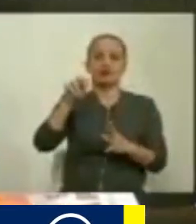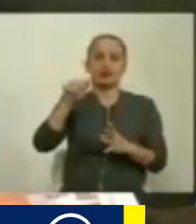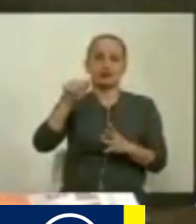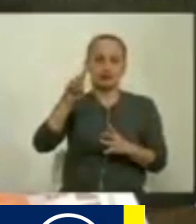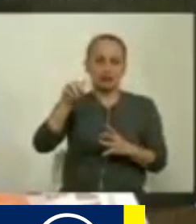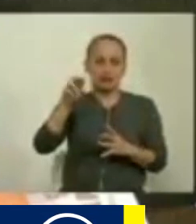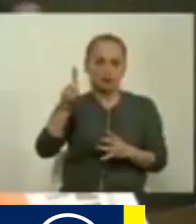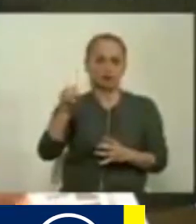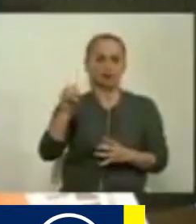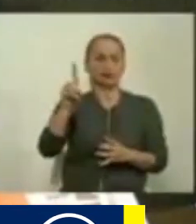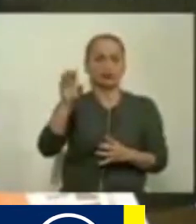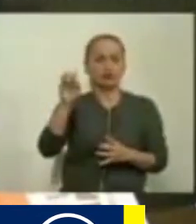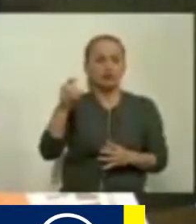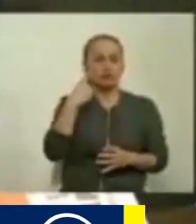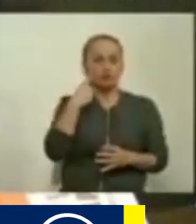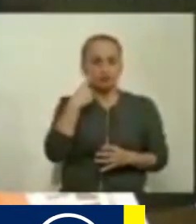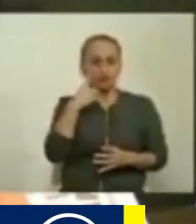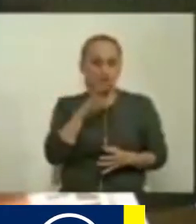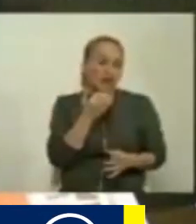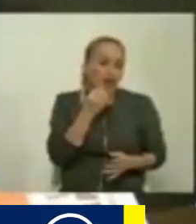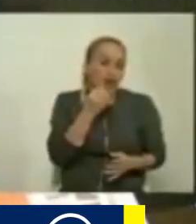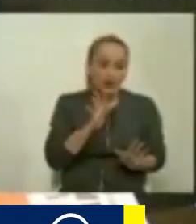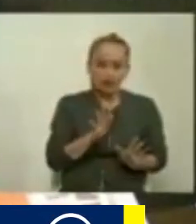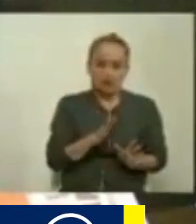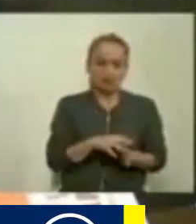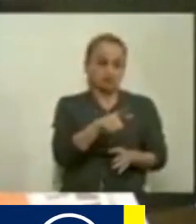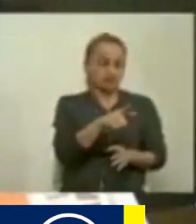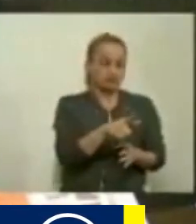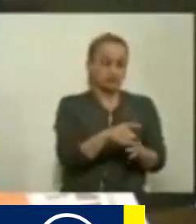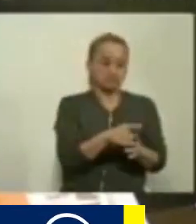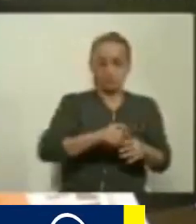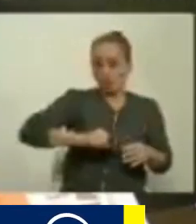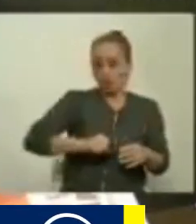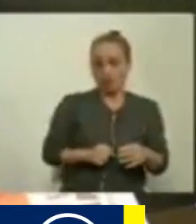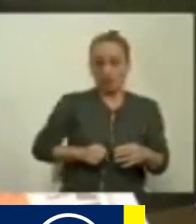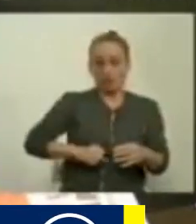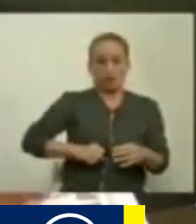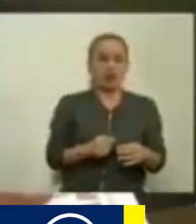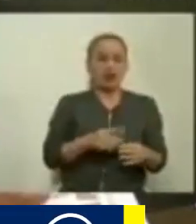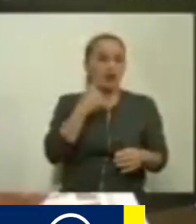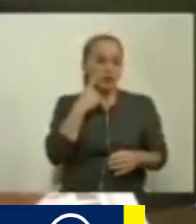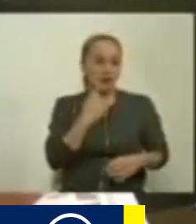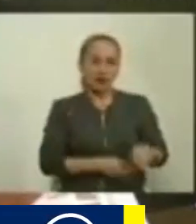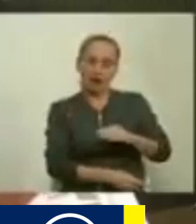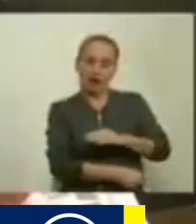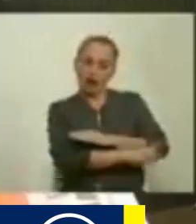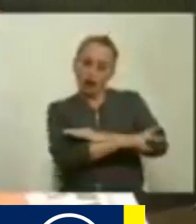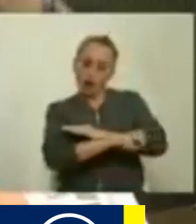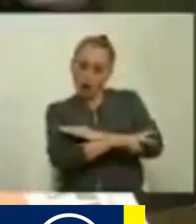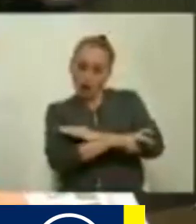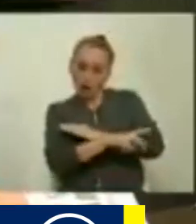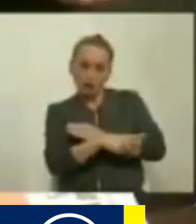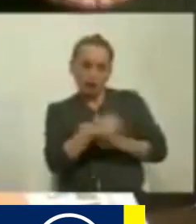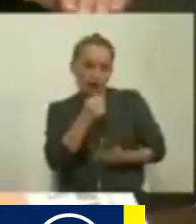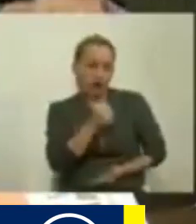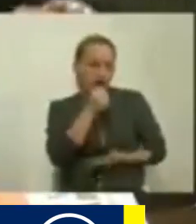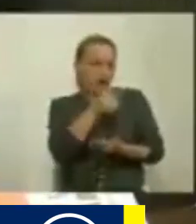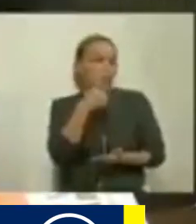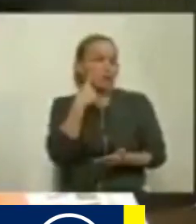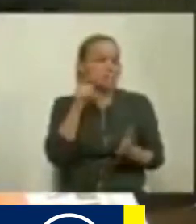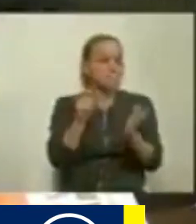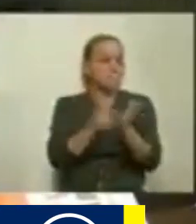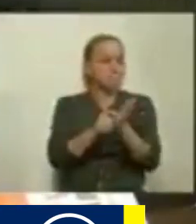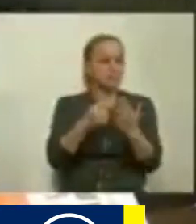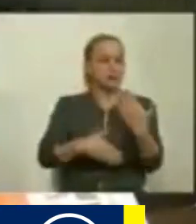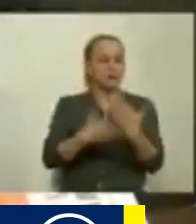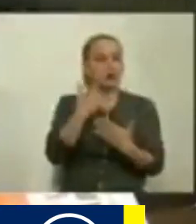perverso y premiaría a los que no hacen la tarea o a los que se roban los recursos. Como punto de partida,